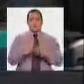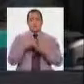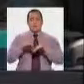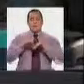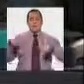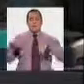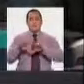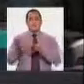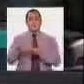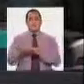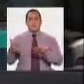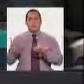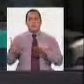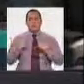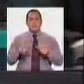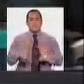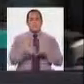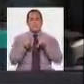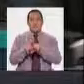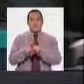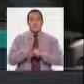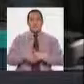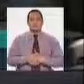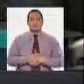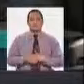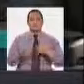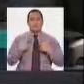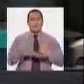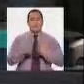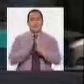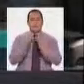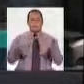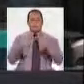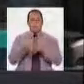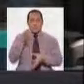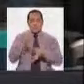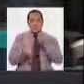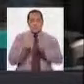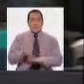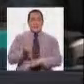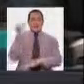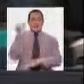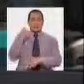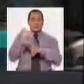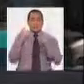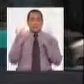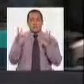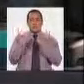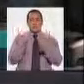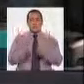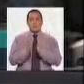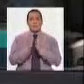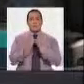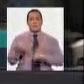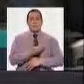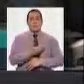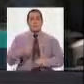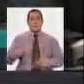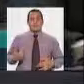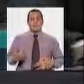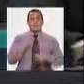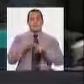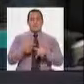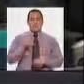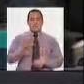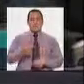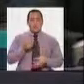de contexto, y en todo caso, lo que pedimos al Poder Judicial en esa reunión, lo que pedimos al presidente del Poder Judicial y a